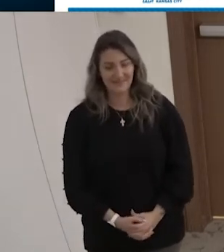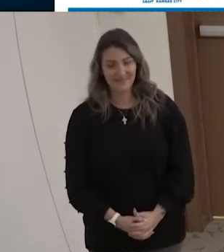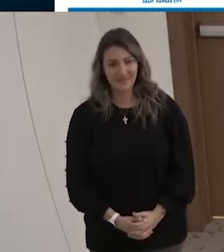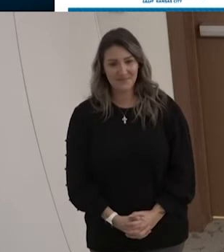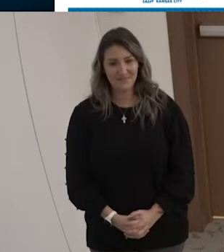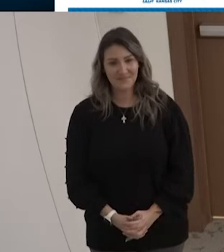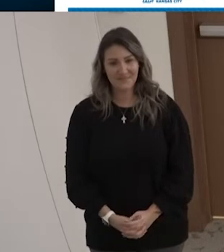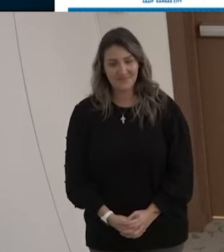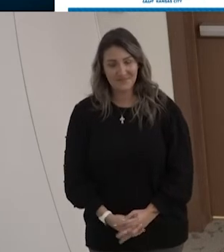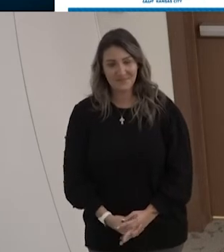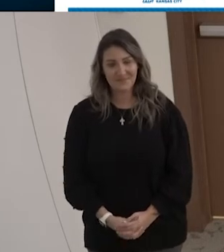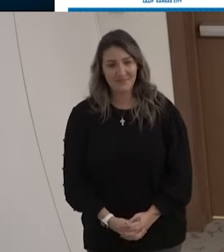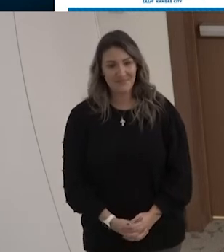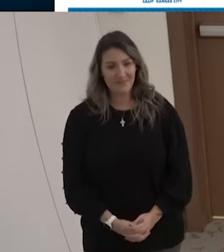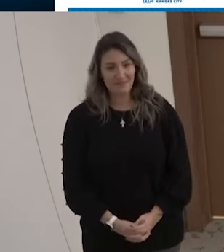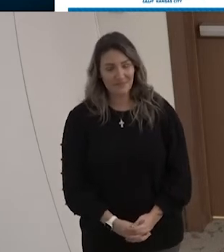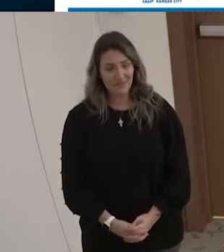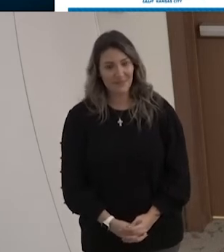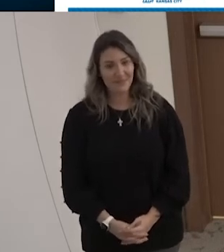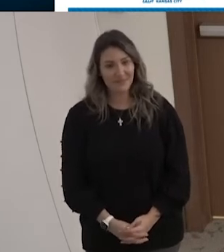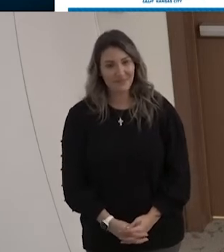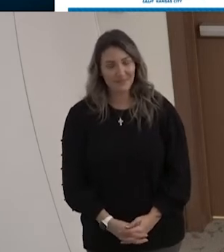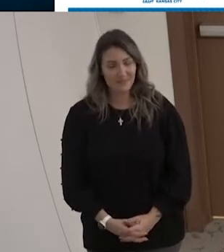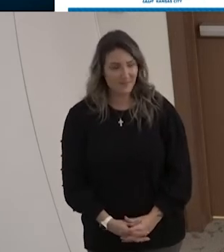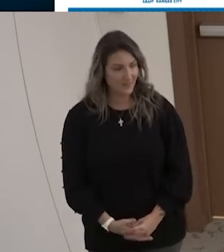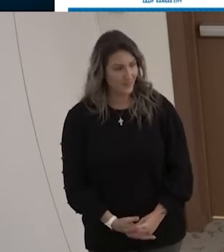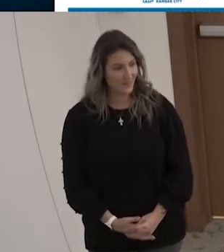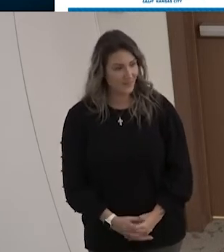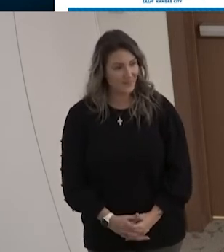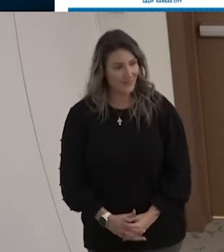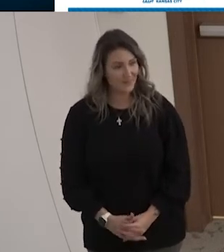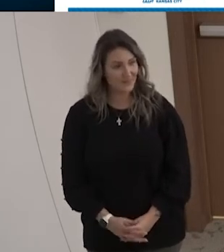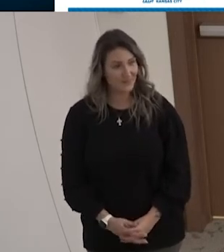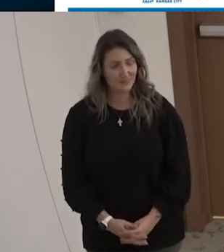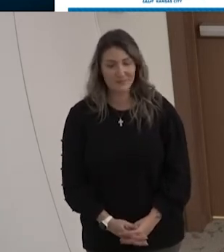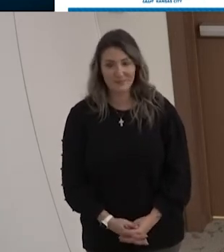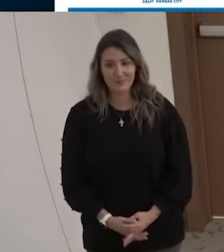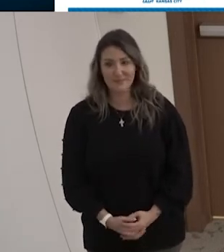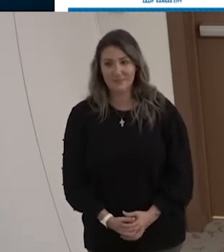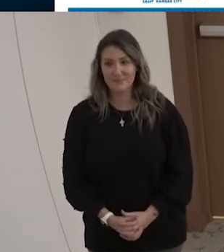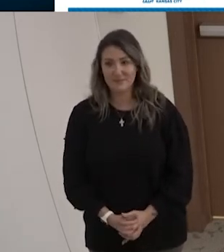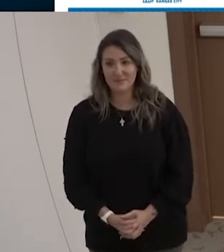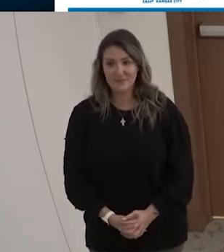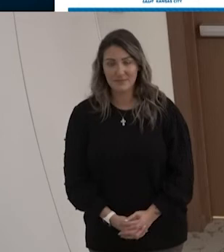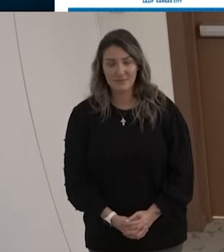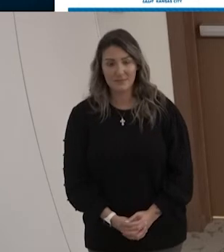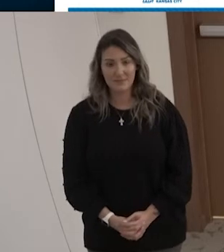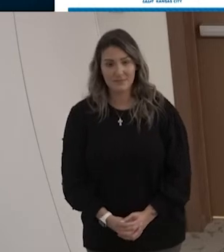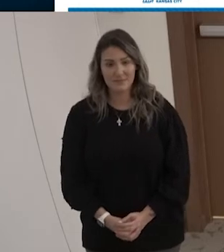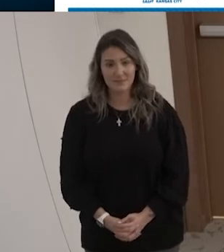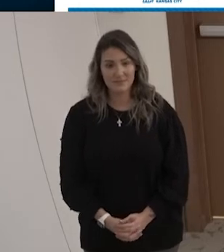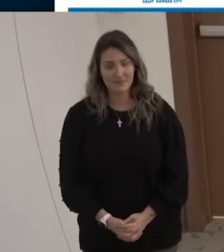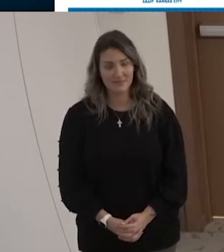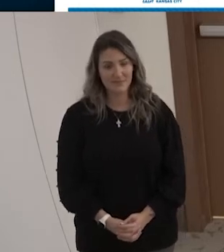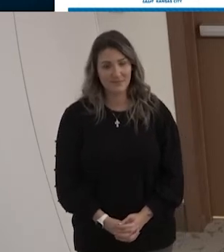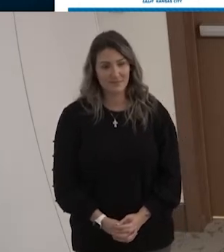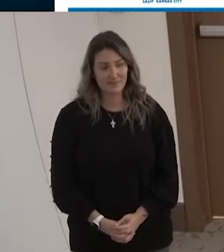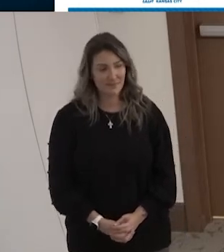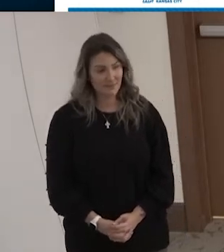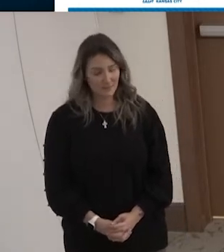del COVID-19, puede ir a nuestro sitio del web o puede escribir en el